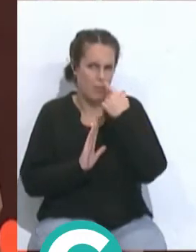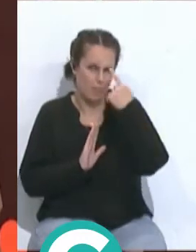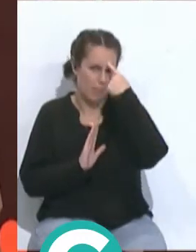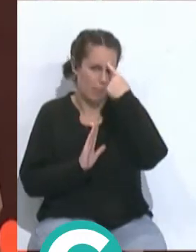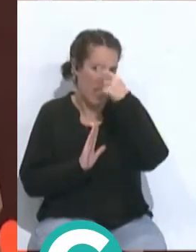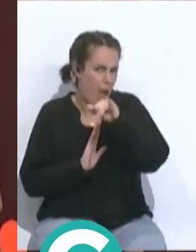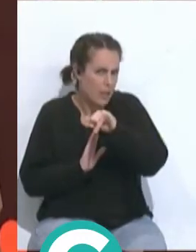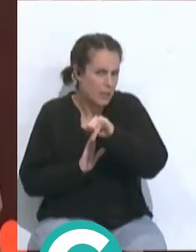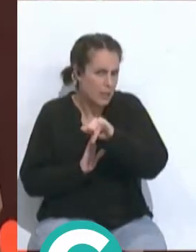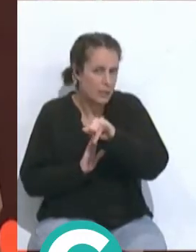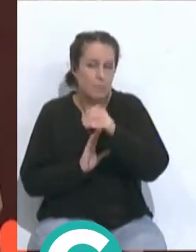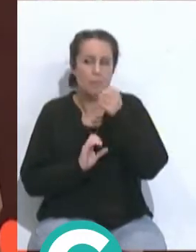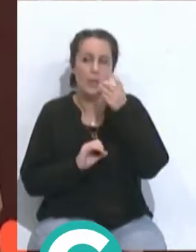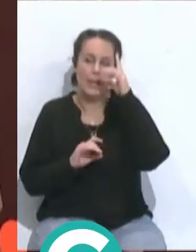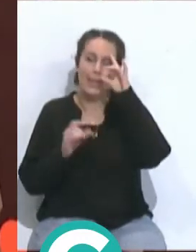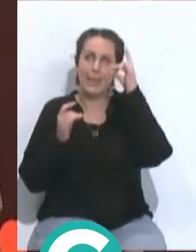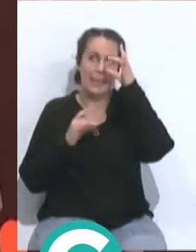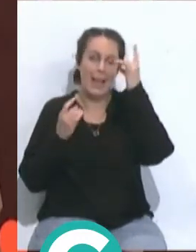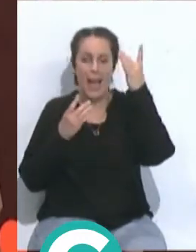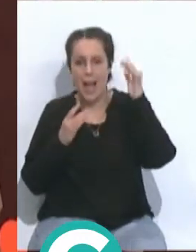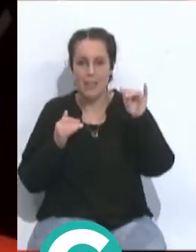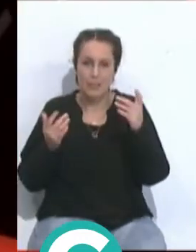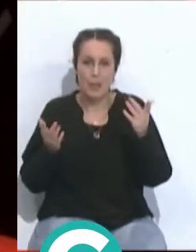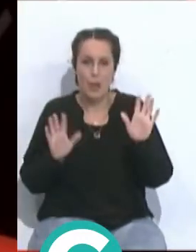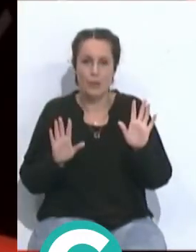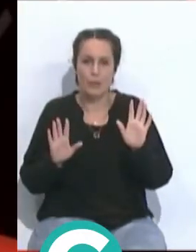mente, Cristina? Bueno, tengo ideas, pero